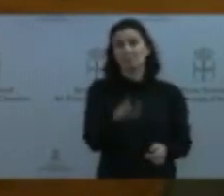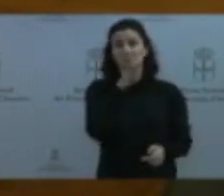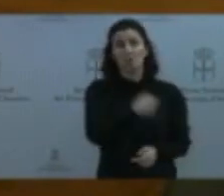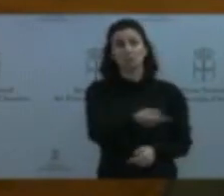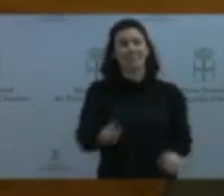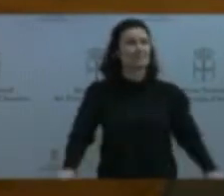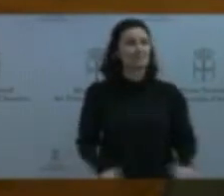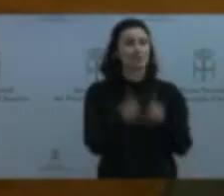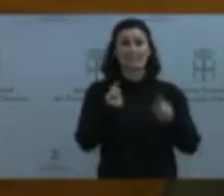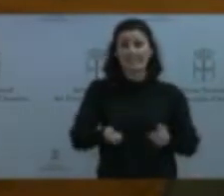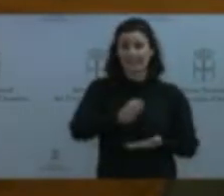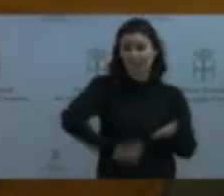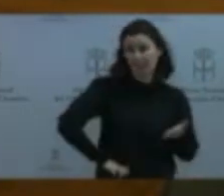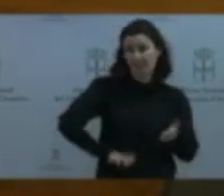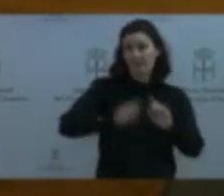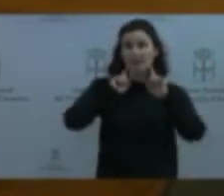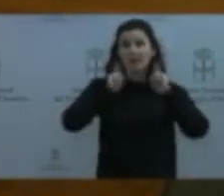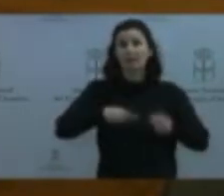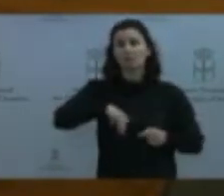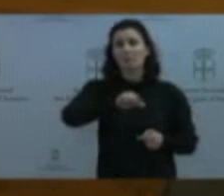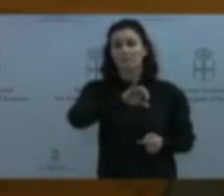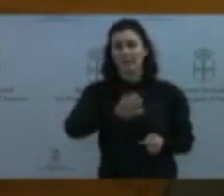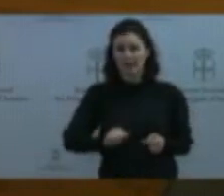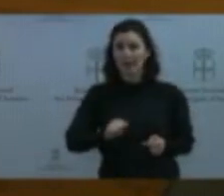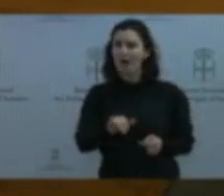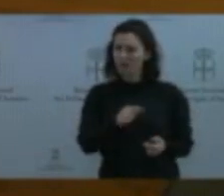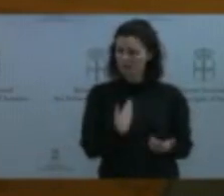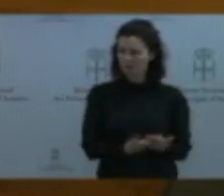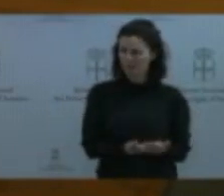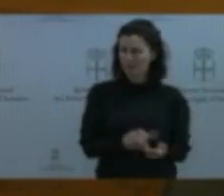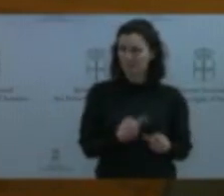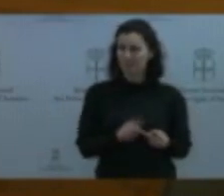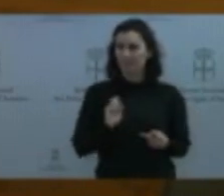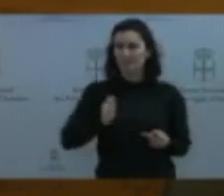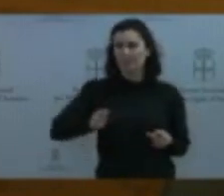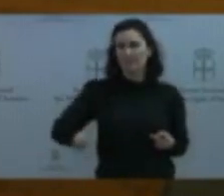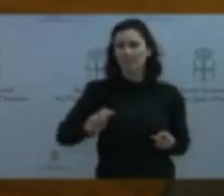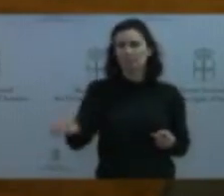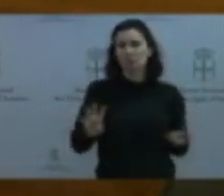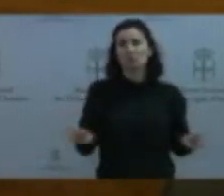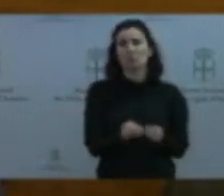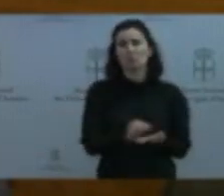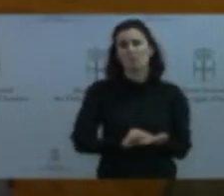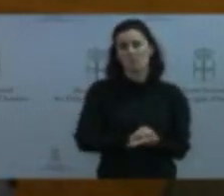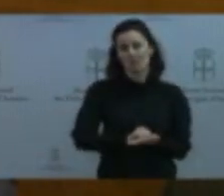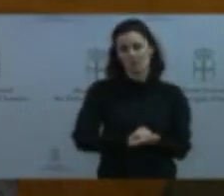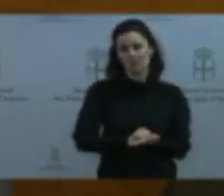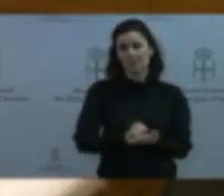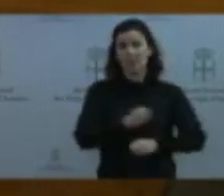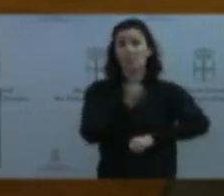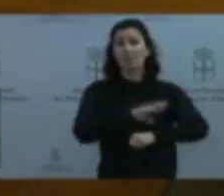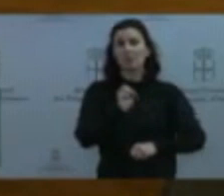iba a salir. Traigo aquí también otras sentencias. Traigo el borrador de conclusiones de los fondos de UGT donde dicen ustedes,